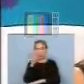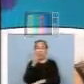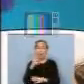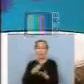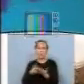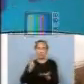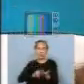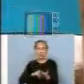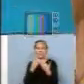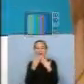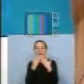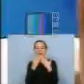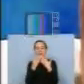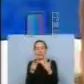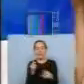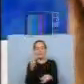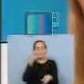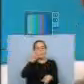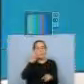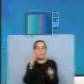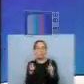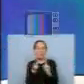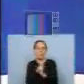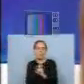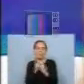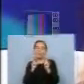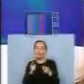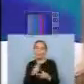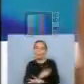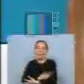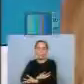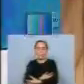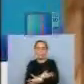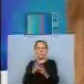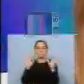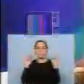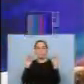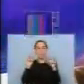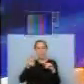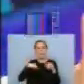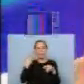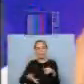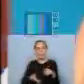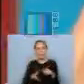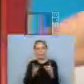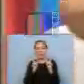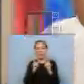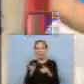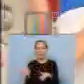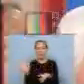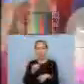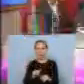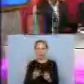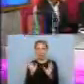Un beso al marido de Claudia, que lo quiero mucho, y a la bebé. Ay, mi nos amor. Vamos hasta mañana. Como chao.